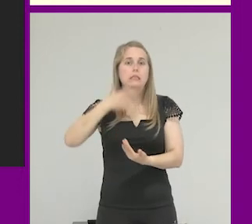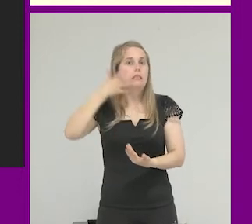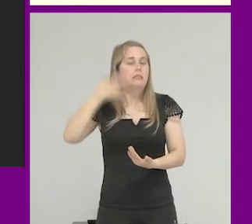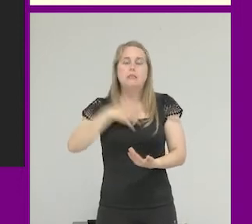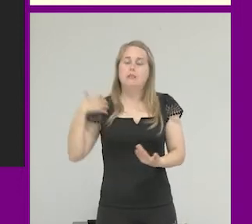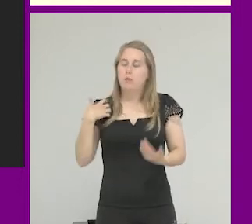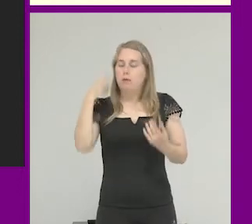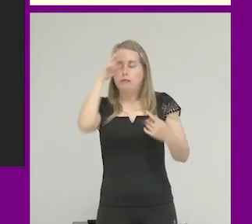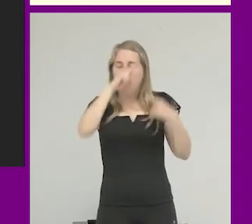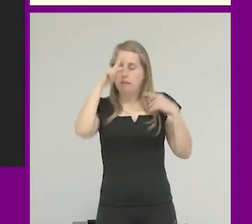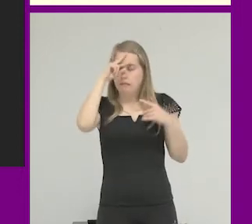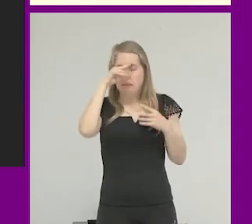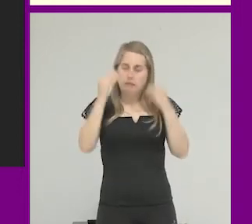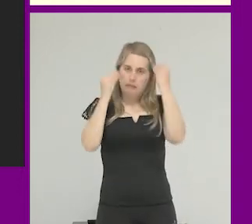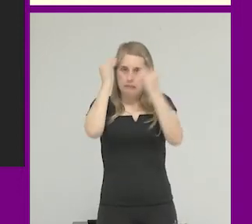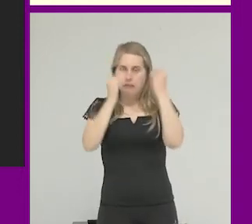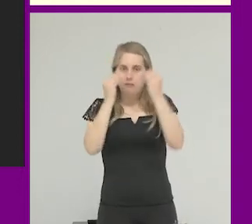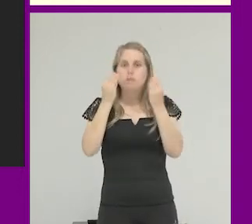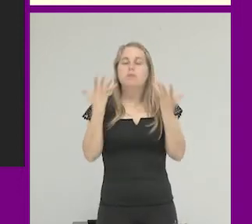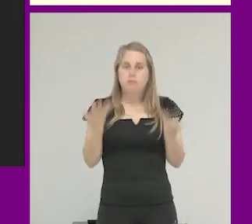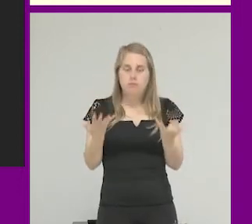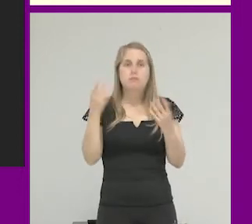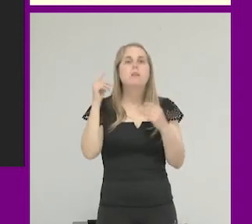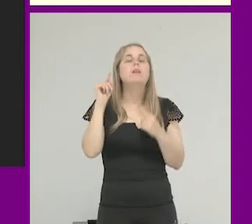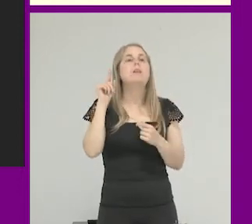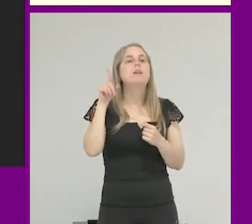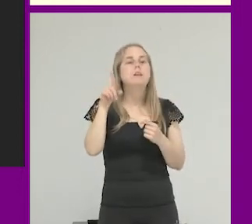gure kezka horregatik eta